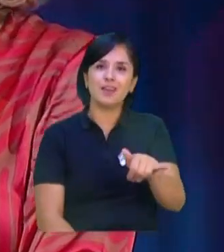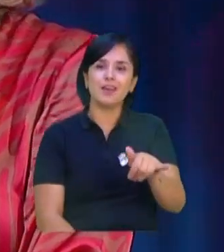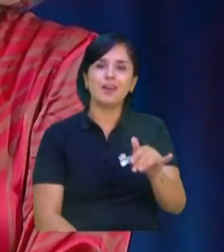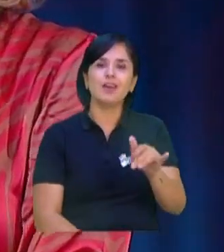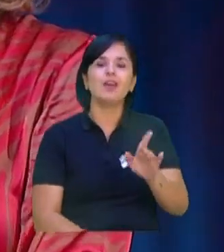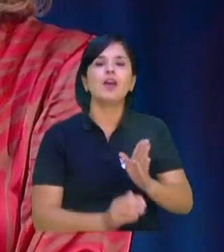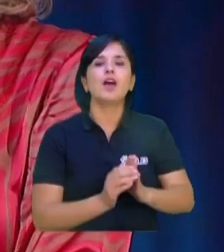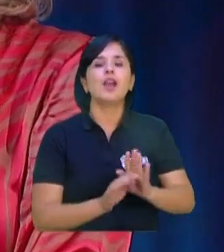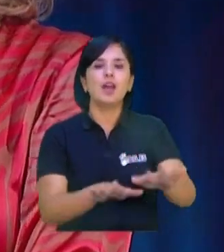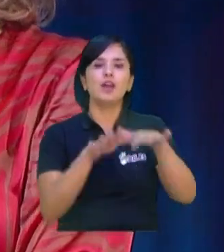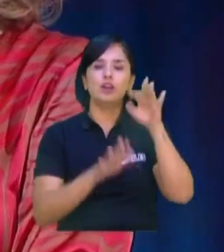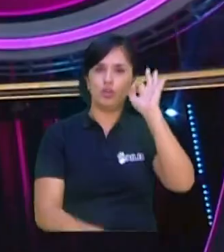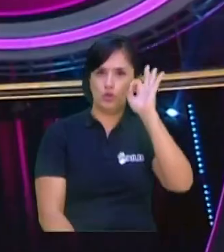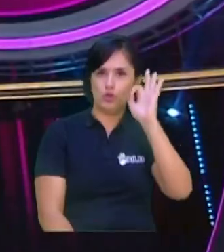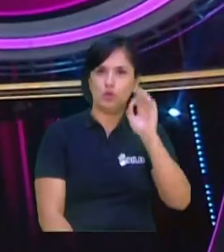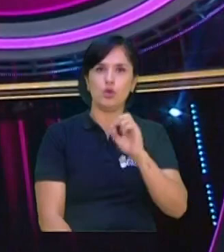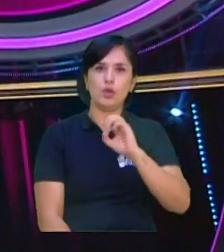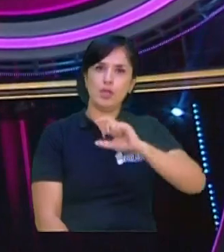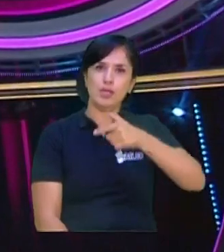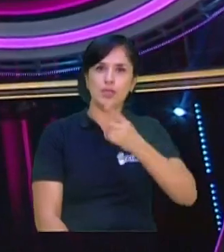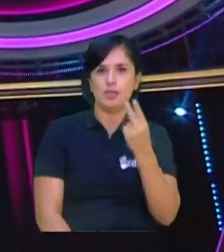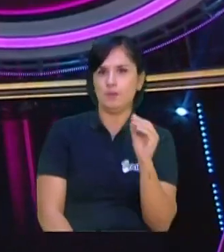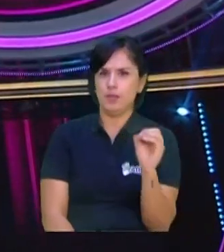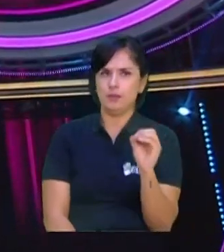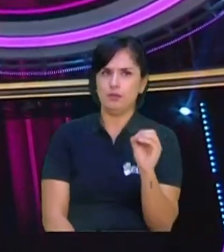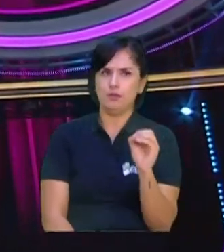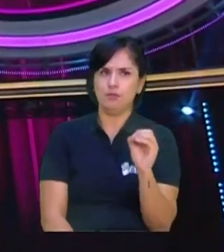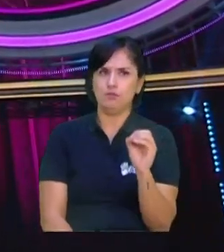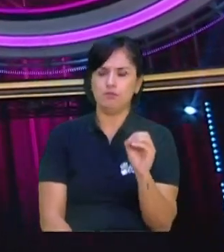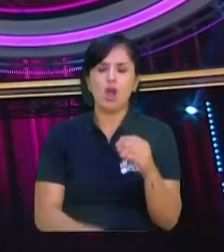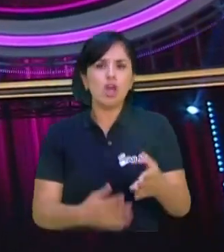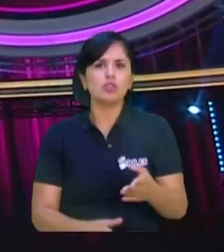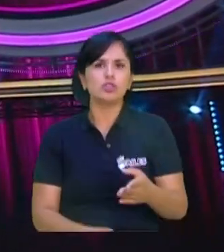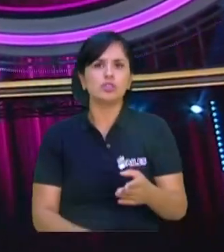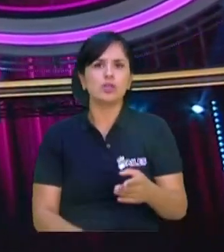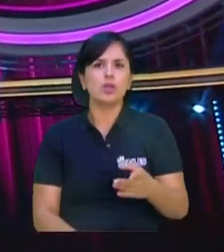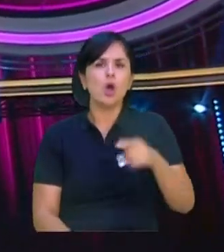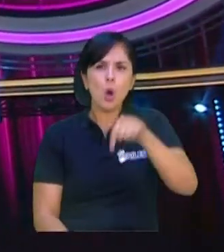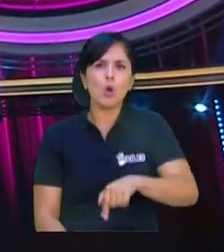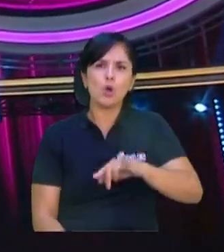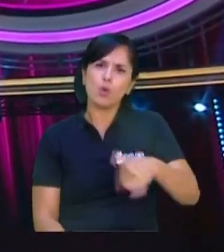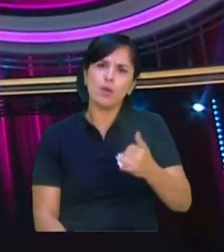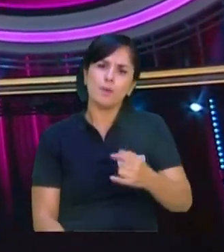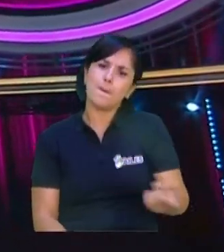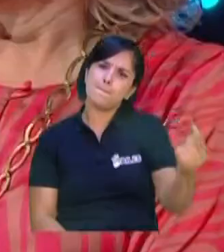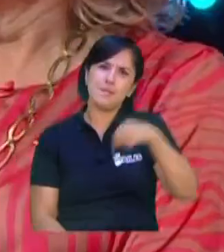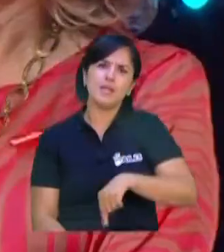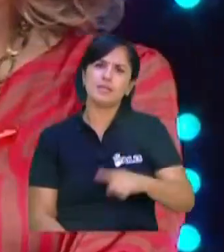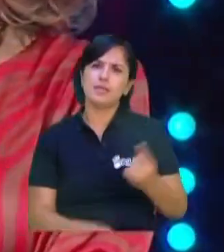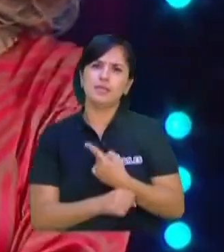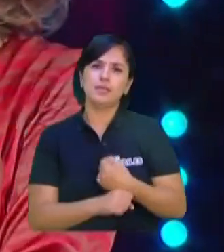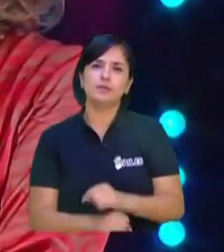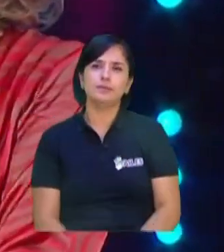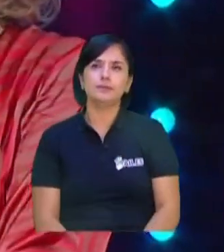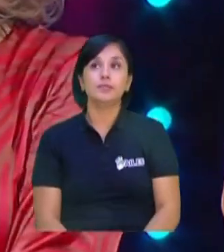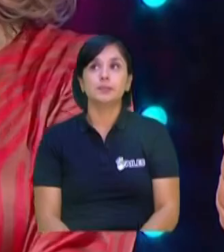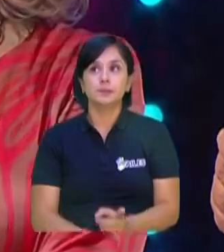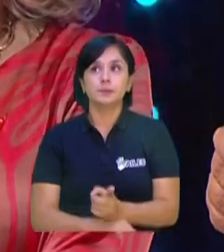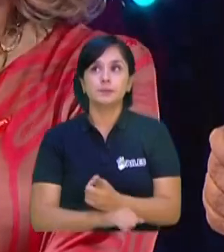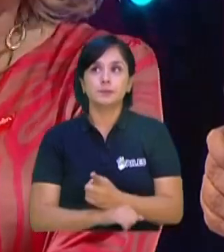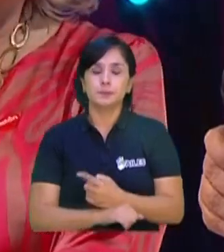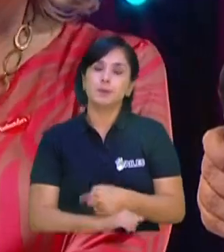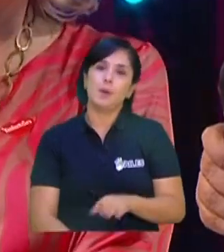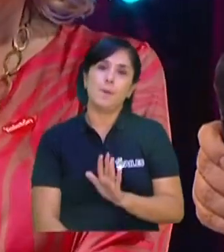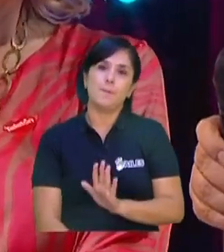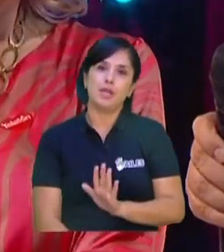mundo. Entonces me dijo, véngase para acá. ¿Cuándo? Le dije yo. Al tiro, me dijo. Partí corriendo a la Teletón, me hizo esperar varios minutos,